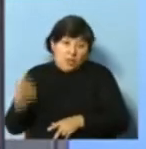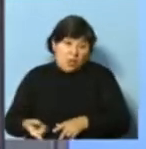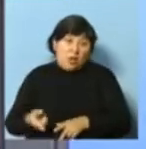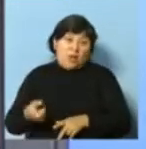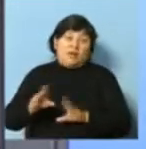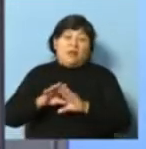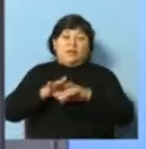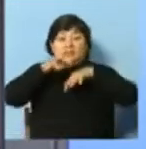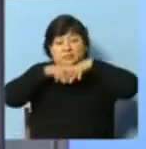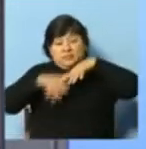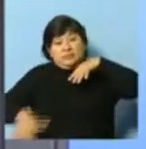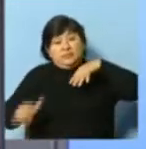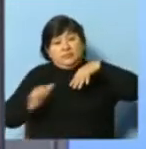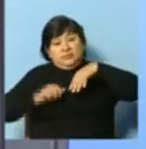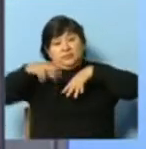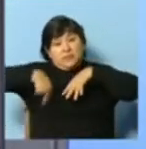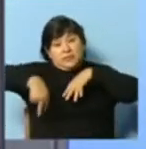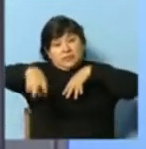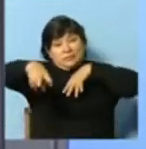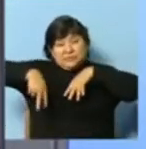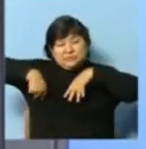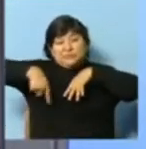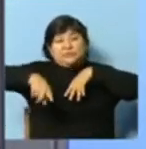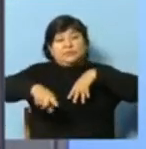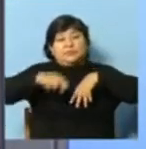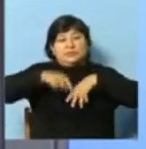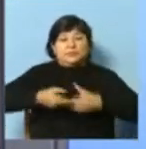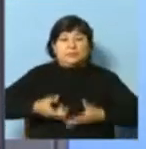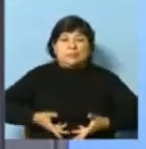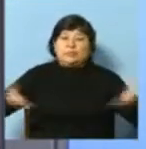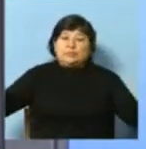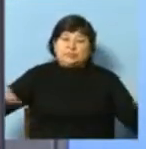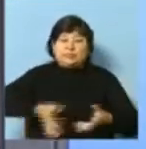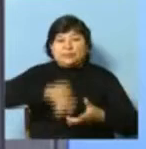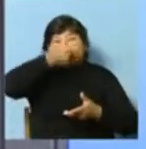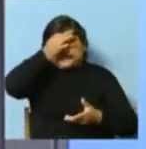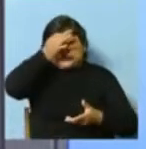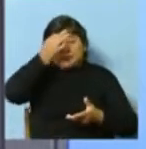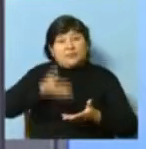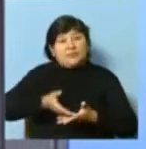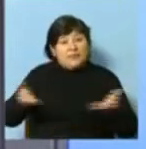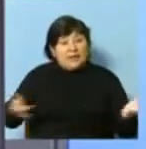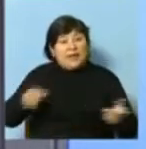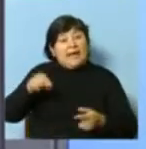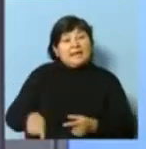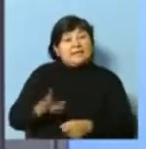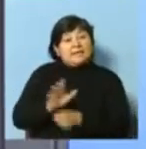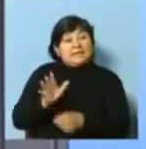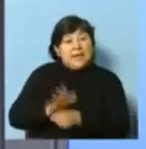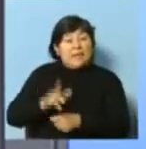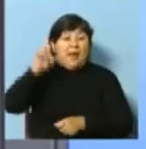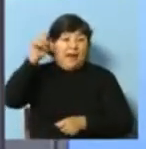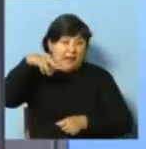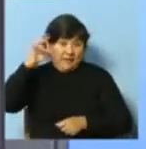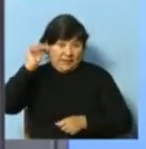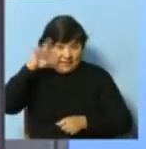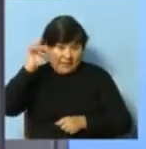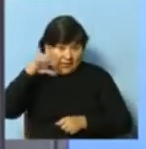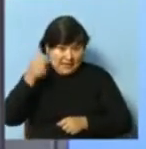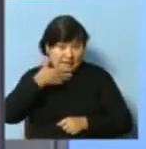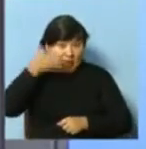un lugar para la expresión de múltiples facetas que tienen los jóvenes y también los adultos porque